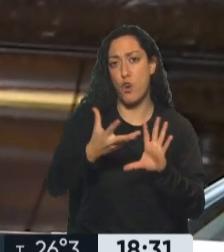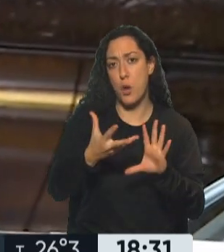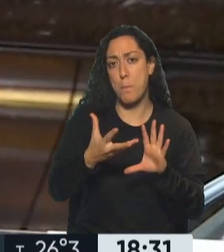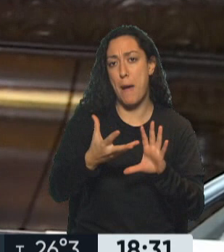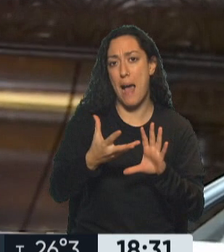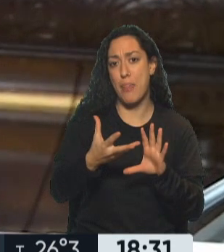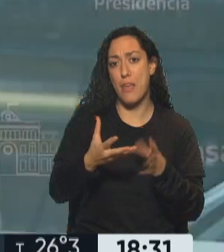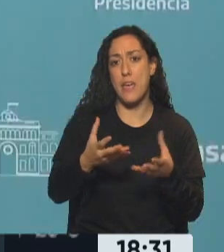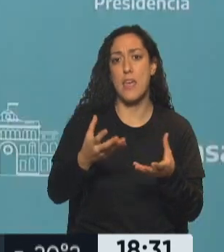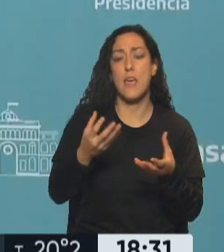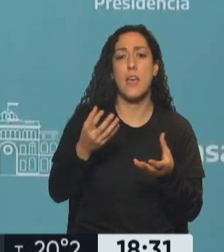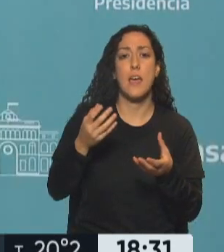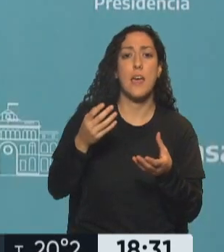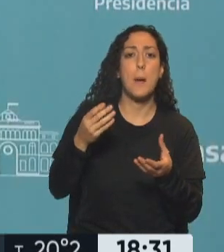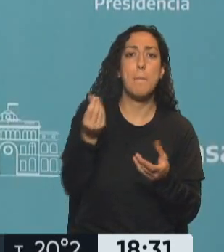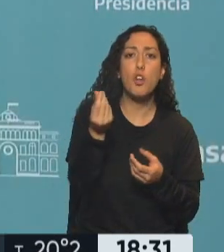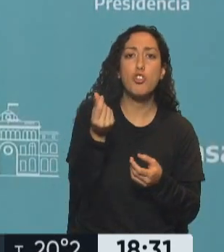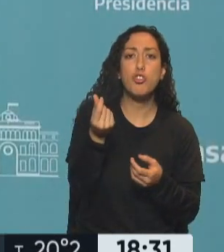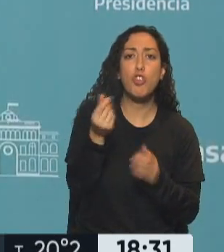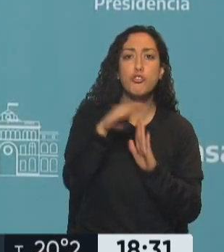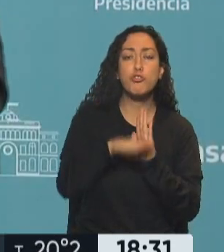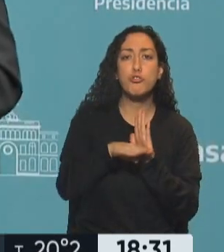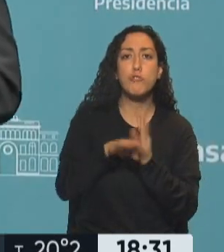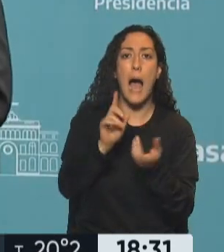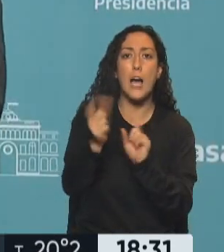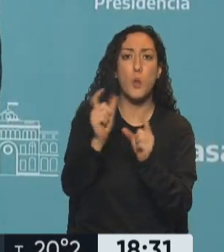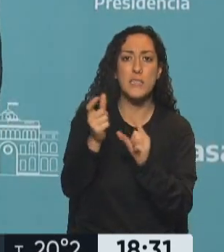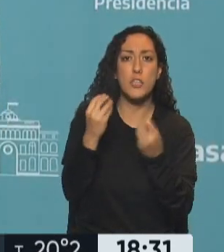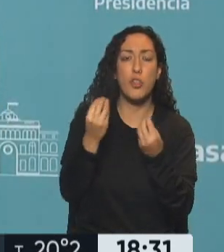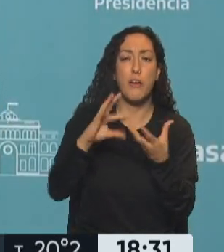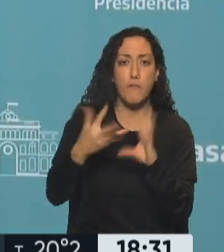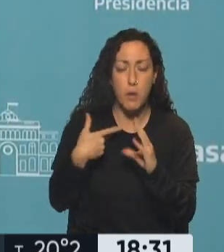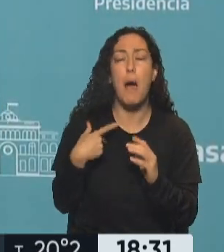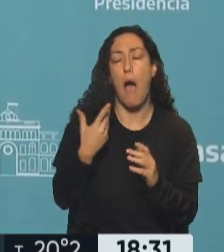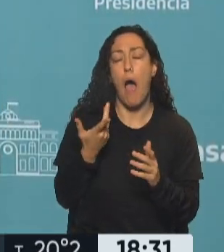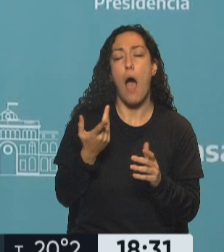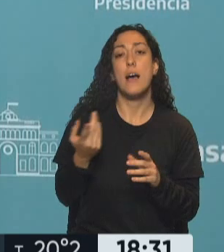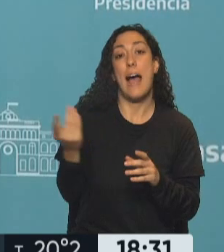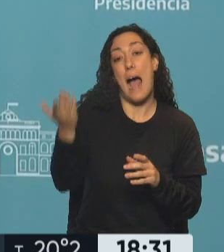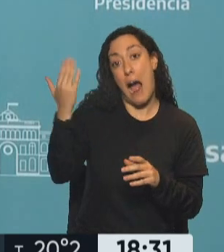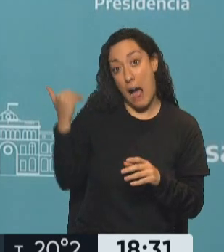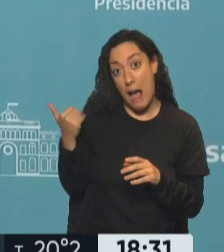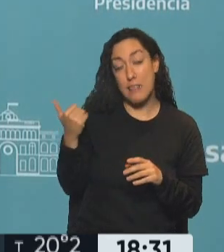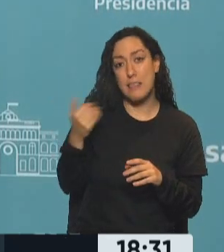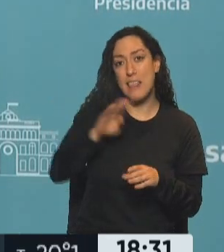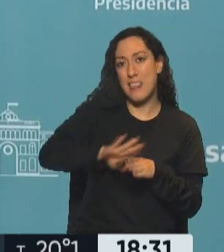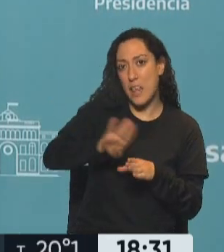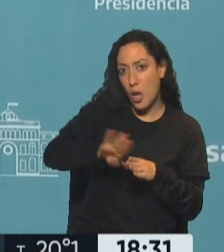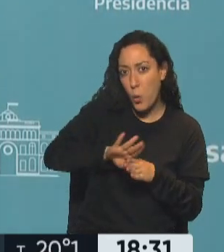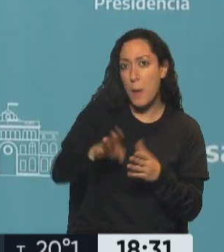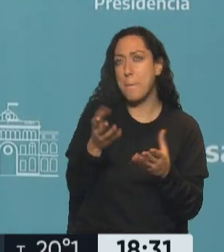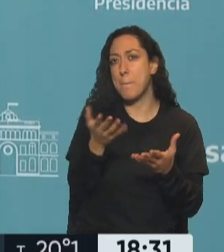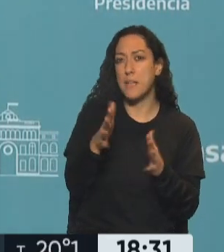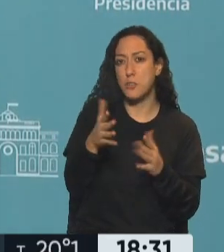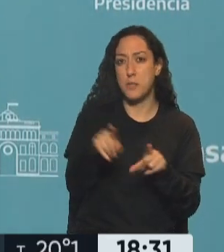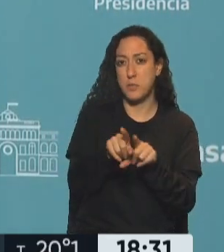debían actualizarse esos montos. Ese momento la deuda estaba en la estimación, que el monto que